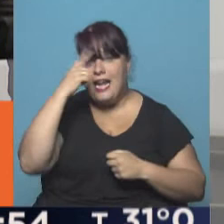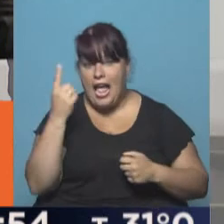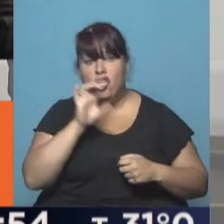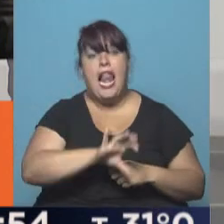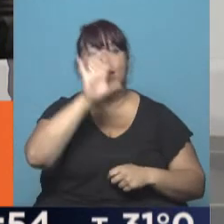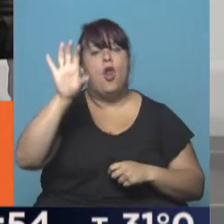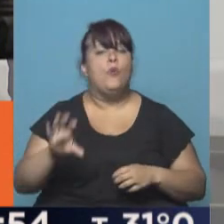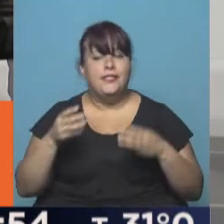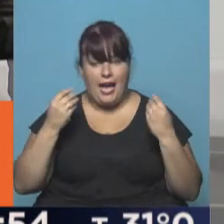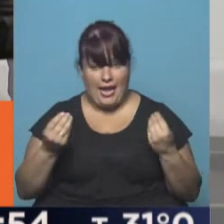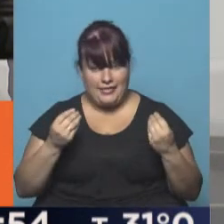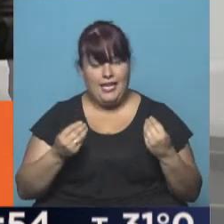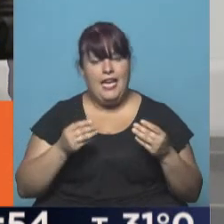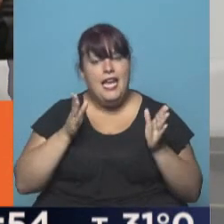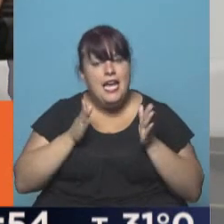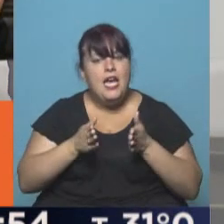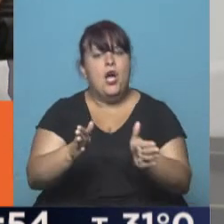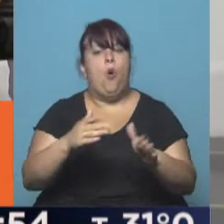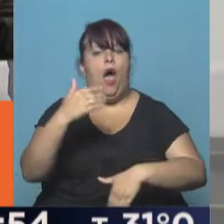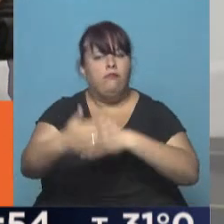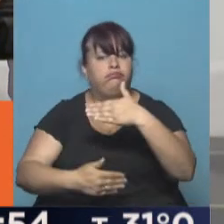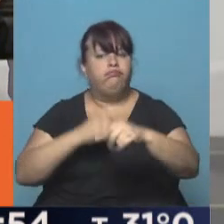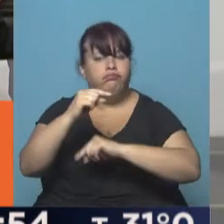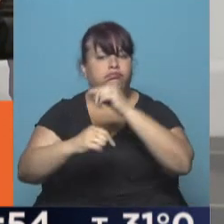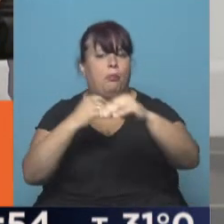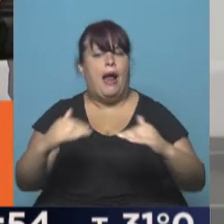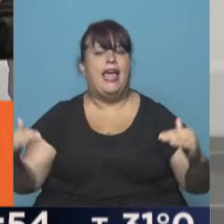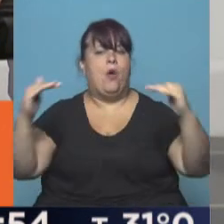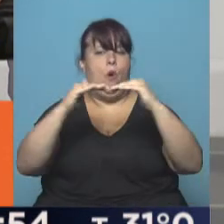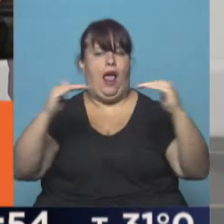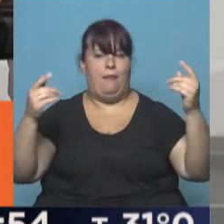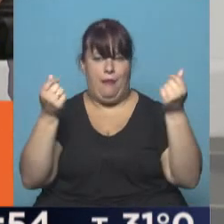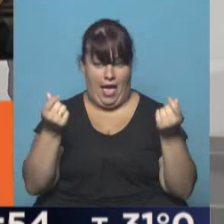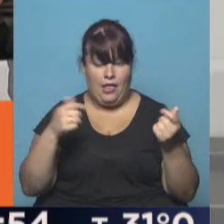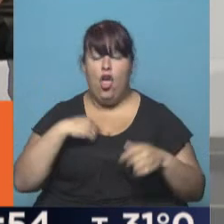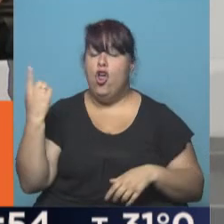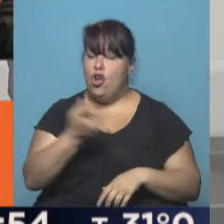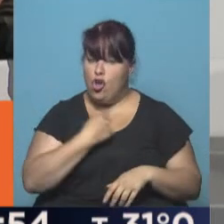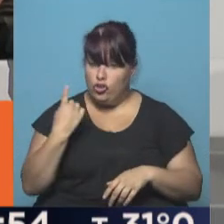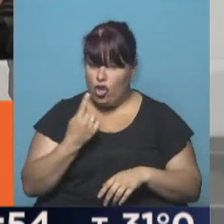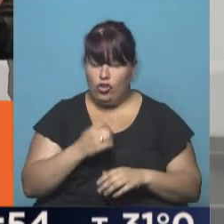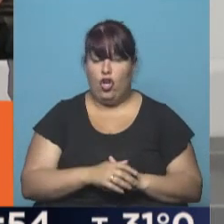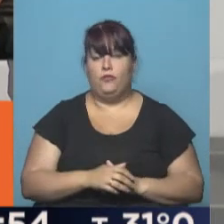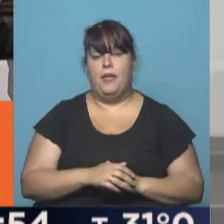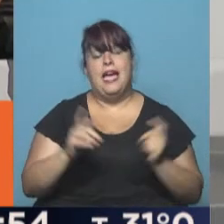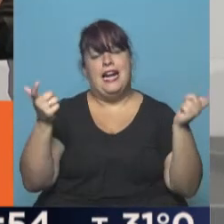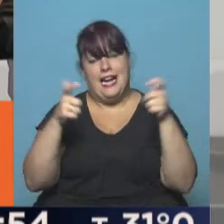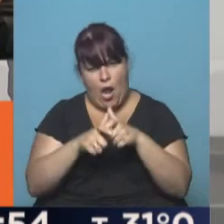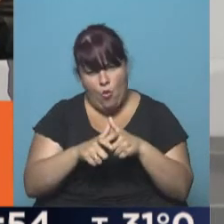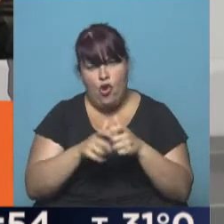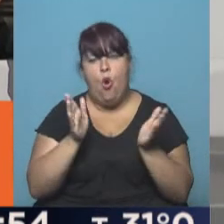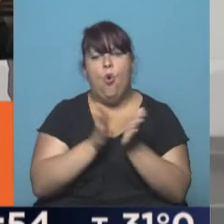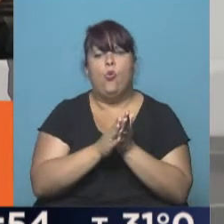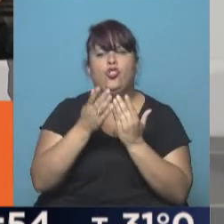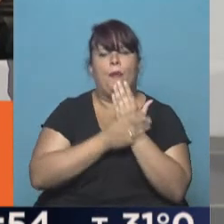provincia, es ir en un sendero progresivo hacia el equilibrio fiscal. Nosotros, en reuniones que tuvimos con el